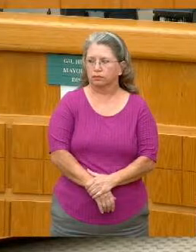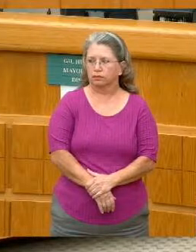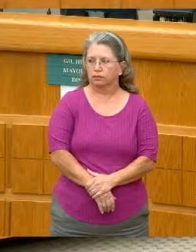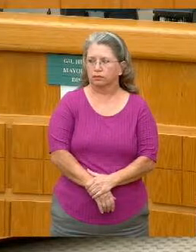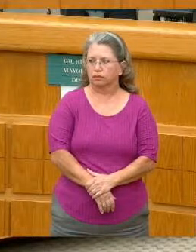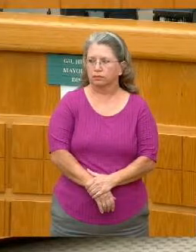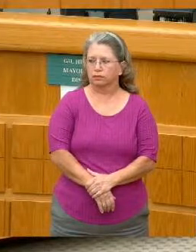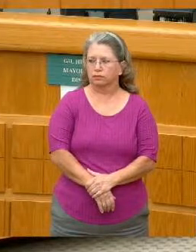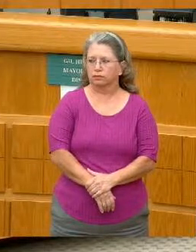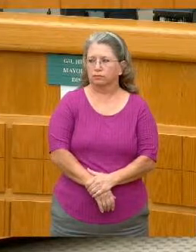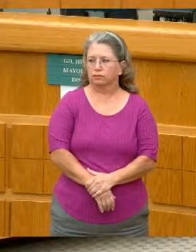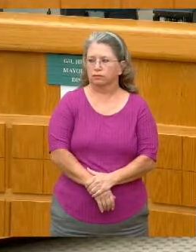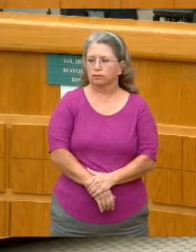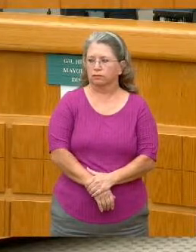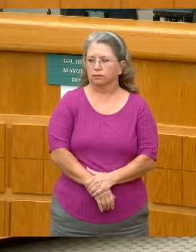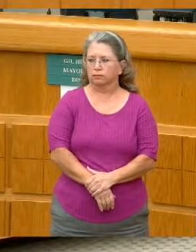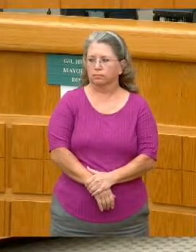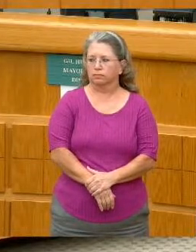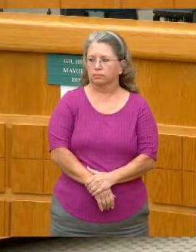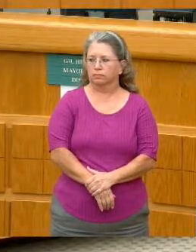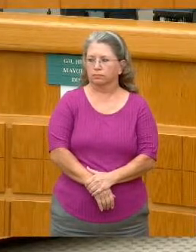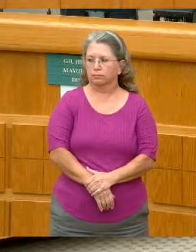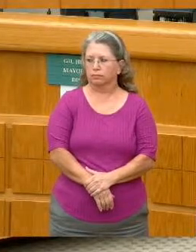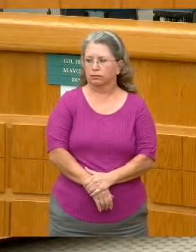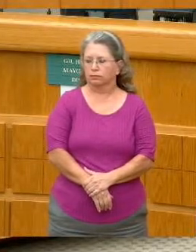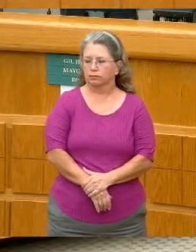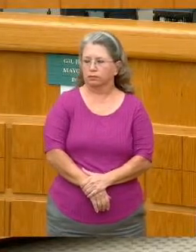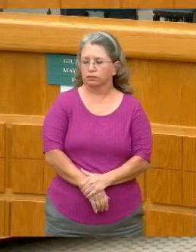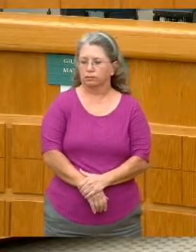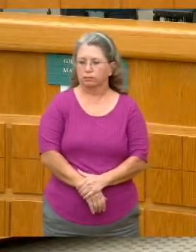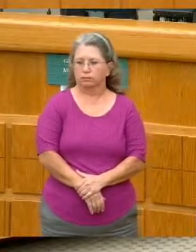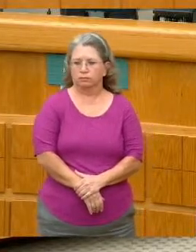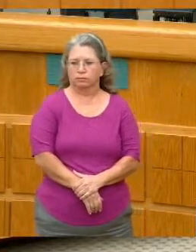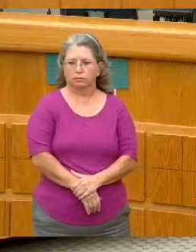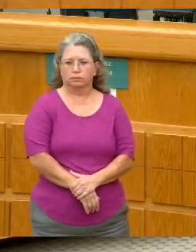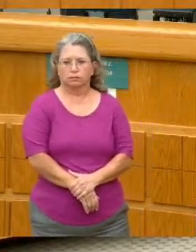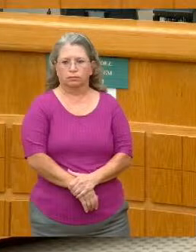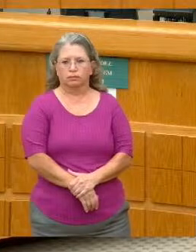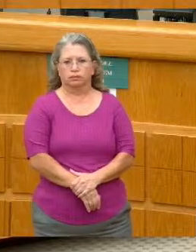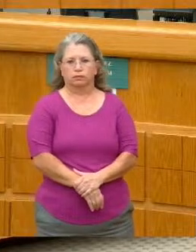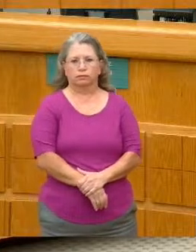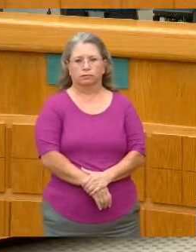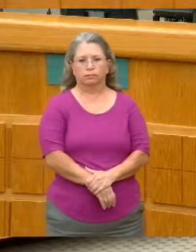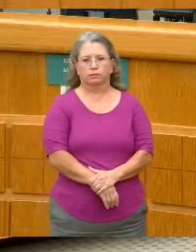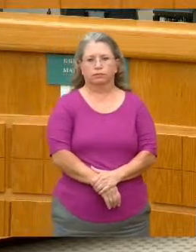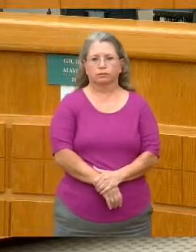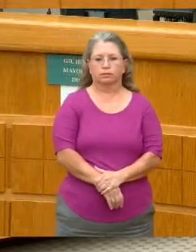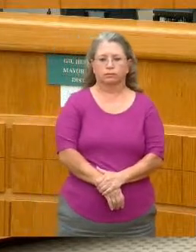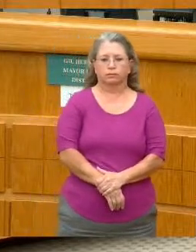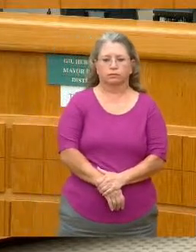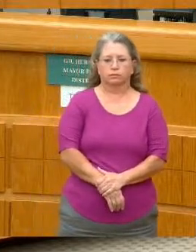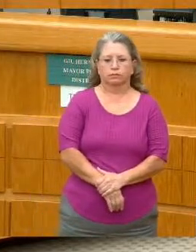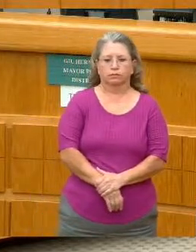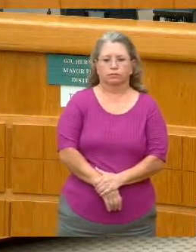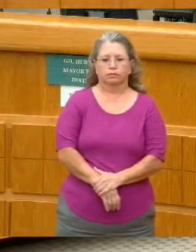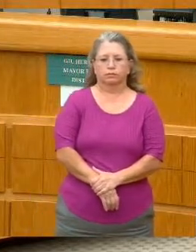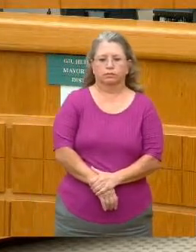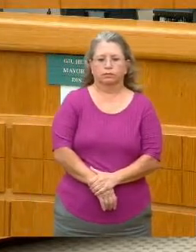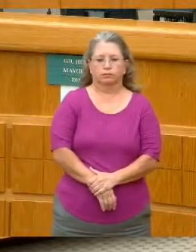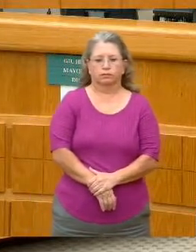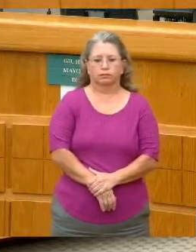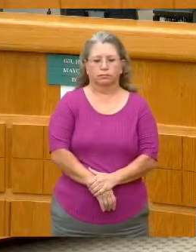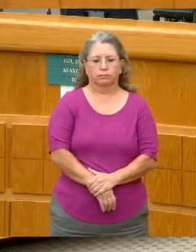estarán basados conforme al número de personas hospitalizadas, entre otros factores. Así que es importante contar con el número veraz de personas que residen en el condado.